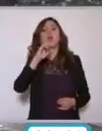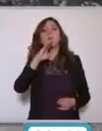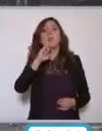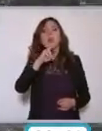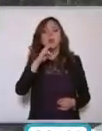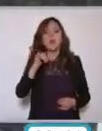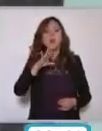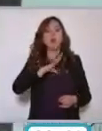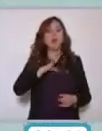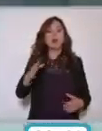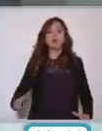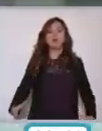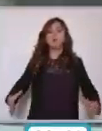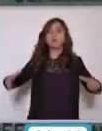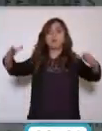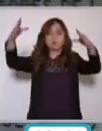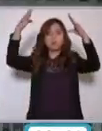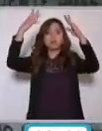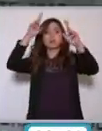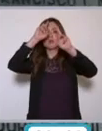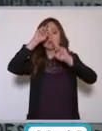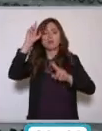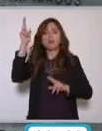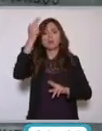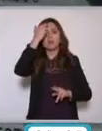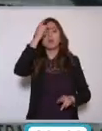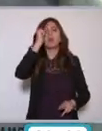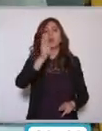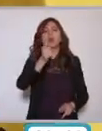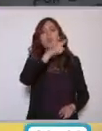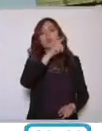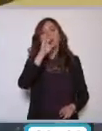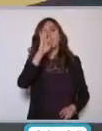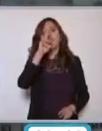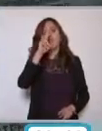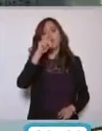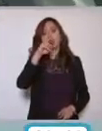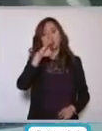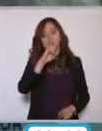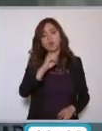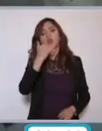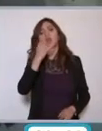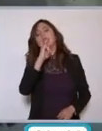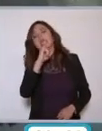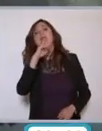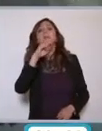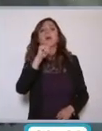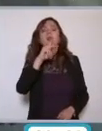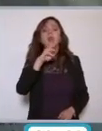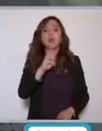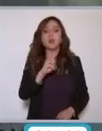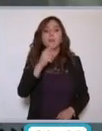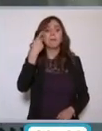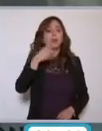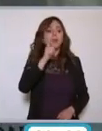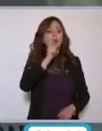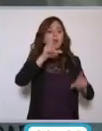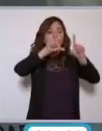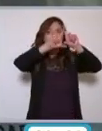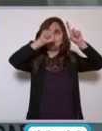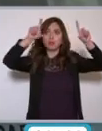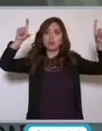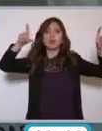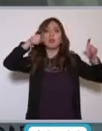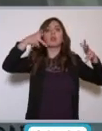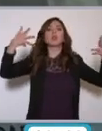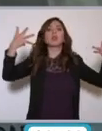ese monumento dedicado a don Francisco I. Madero. El camino de la democracia fue diseñado por